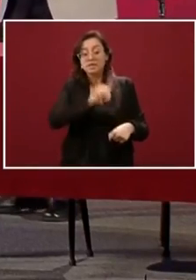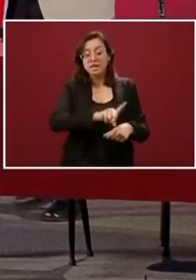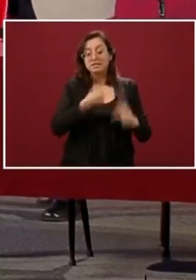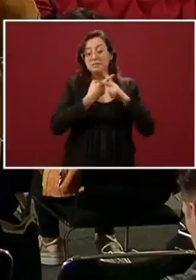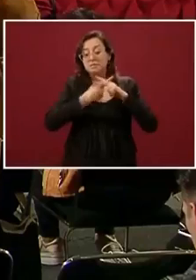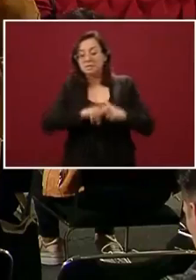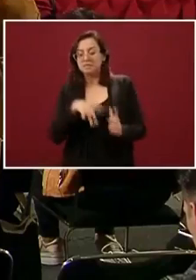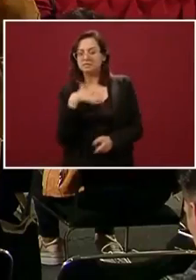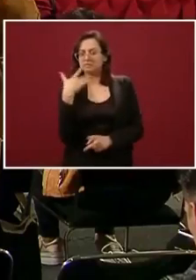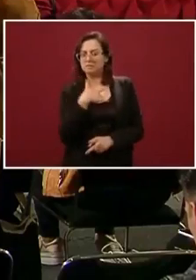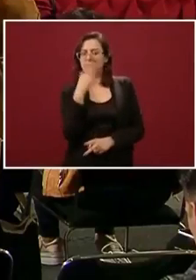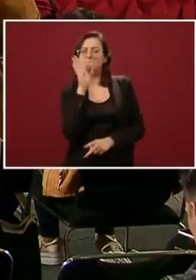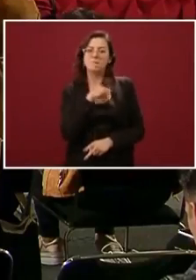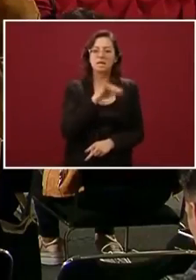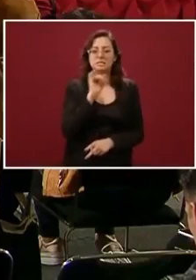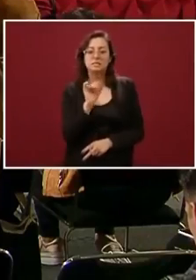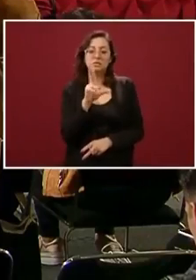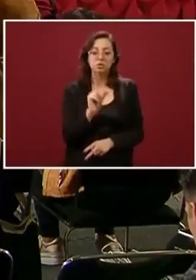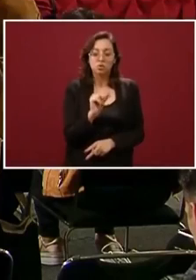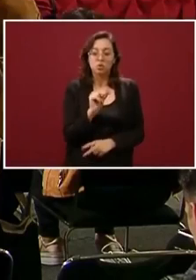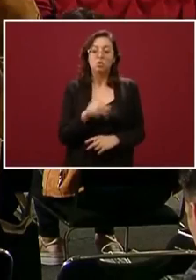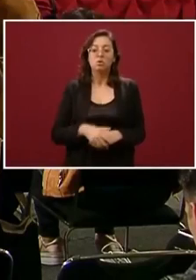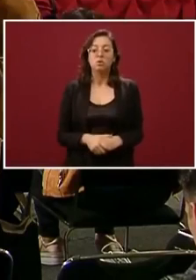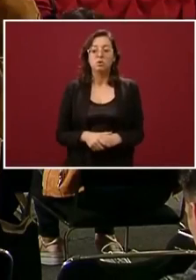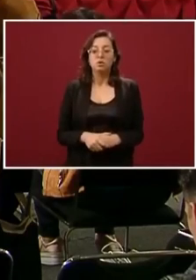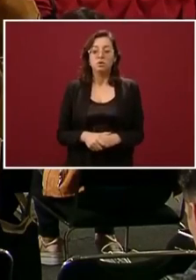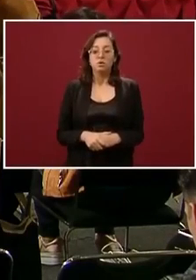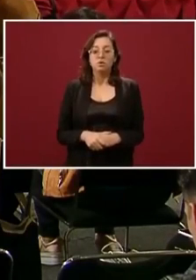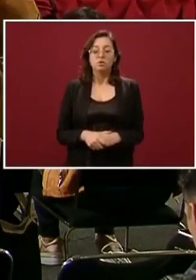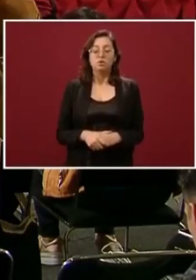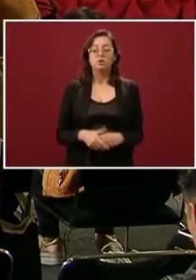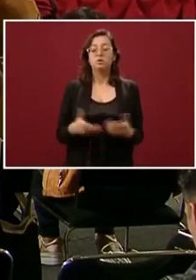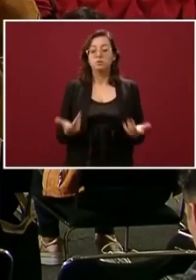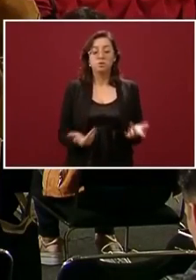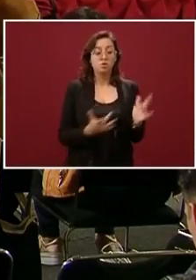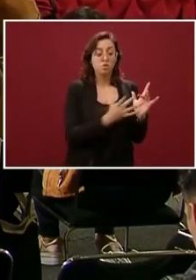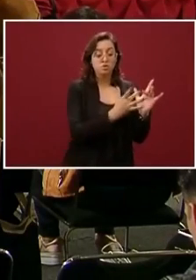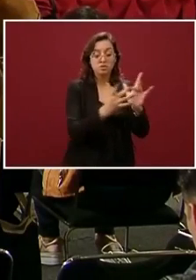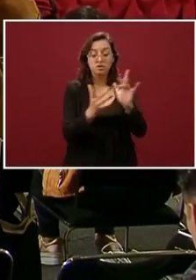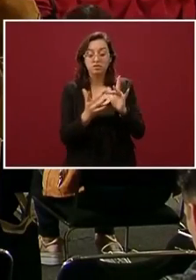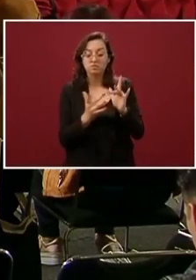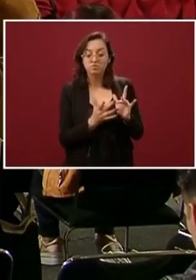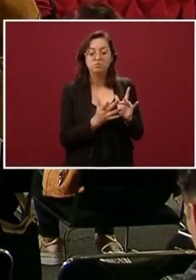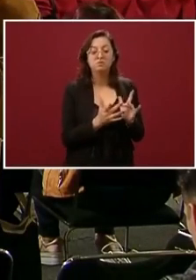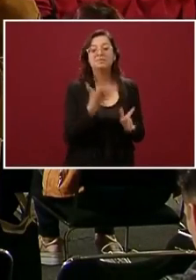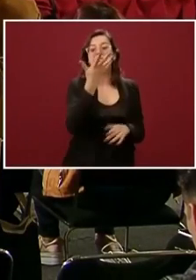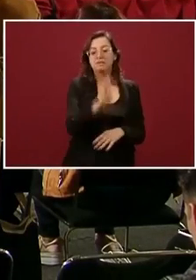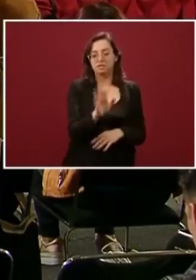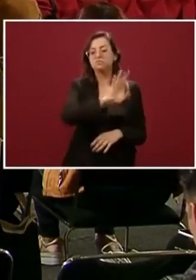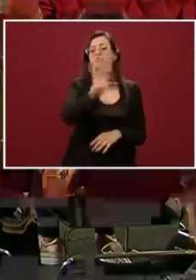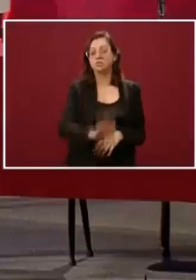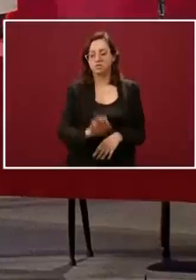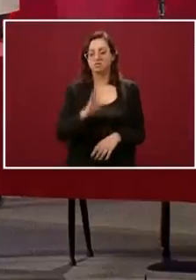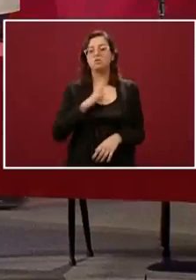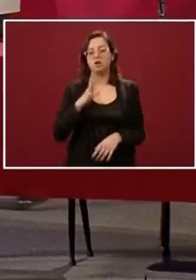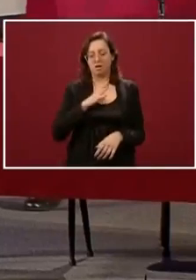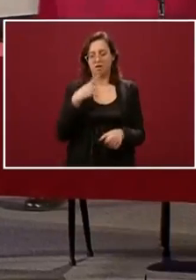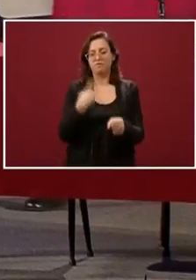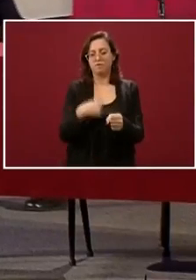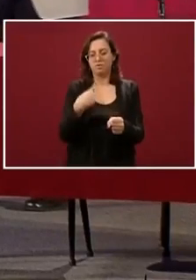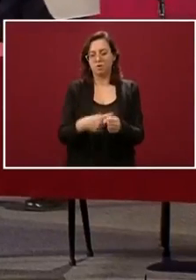con sintomatología. El 10% del total de contactos inició con sintomatología, que representan